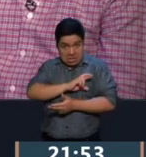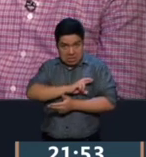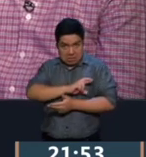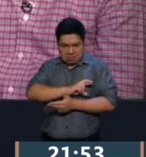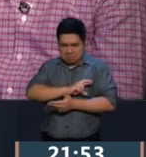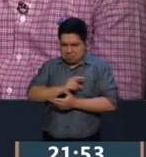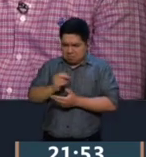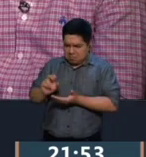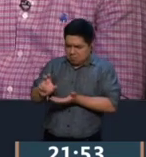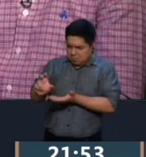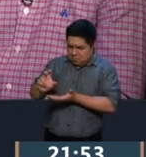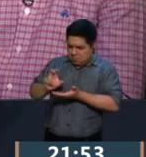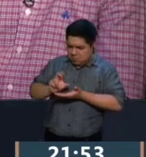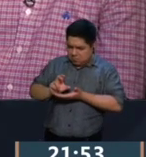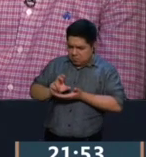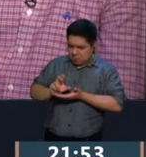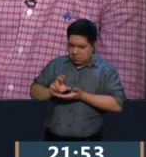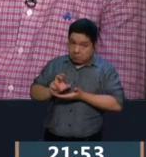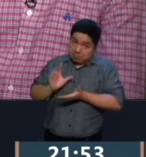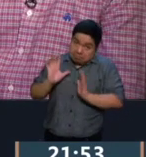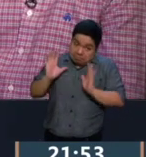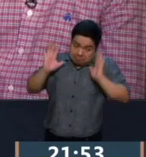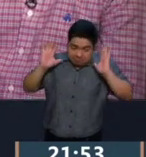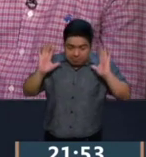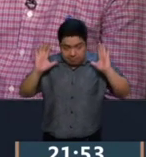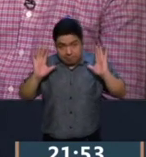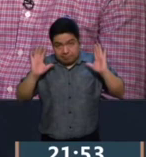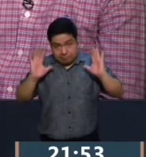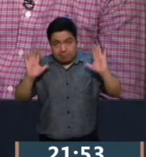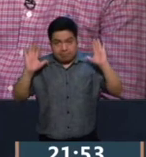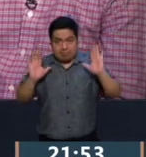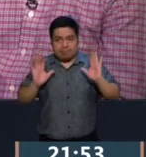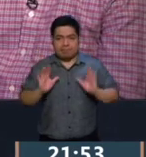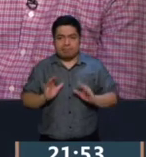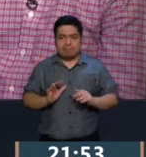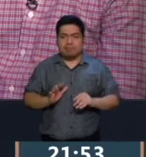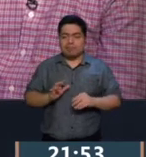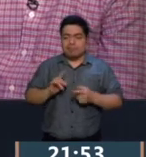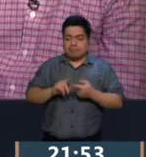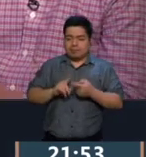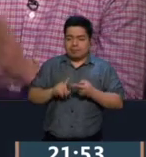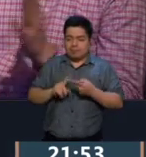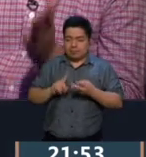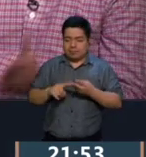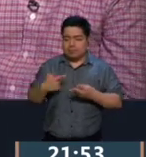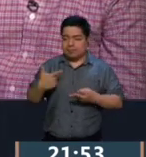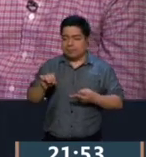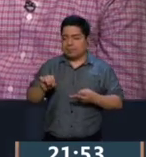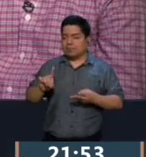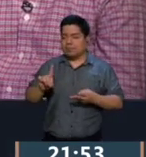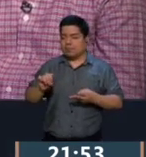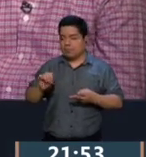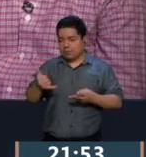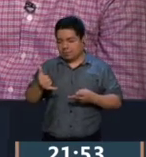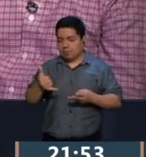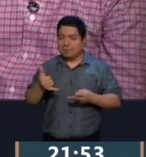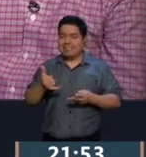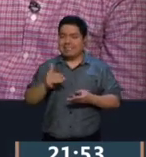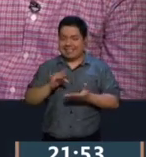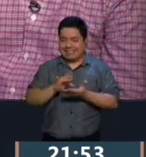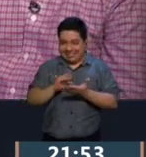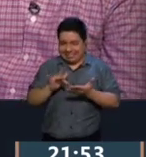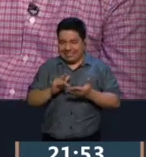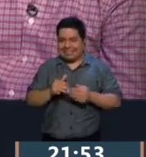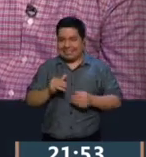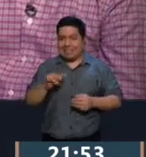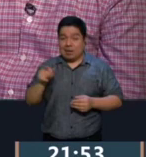ese ingreso? Tiene que aclararse. Finalmente quiero decir, Ya le salió gustaron y el le tema de rascaron, Ernestina hombre. Godoy. Agradezco que haya salido este tema. Yo les voy a explicar